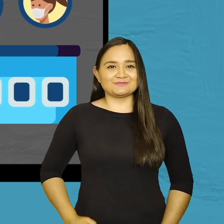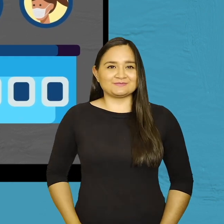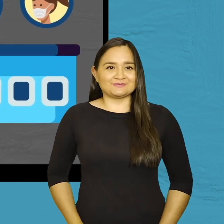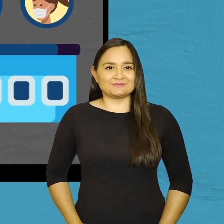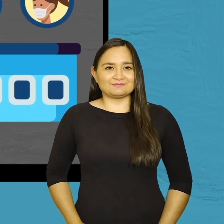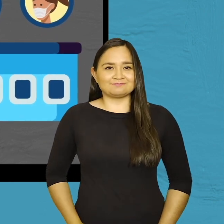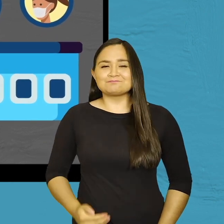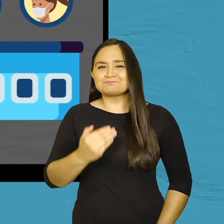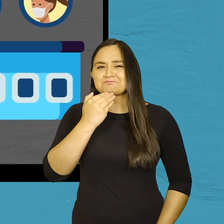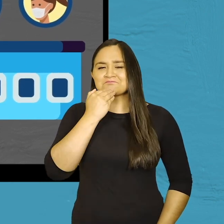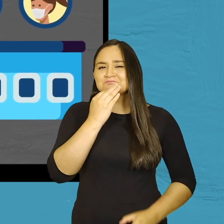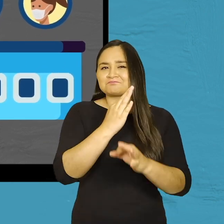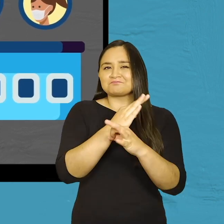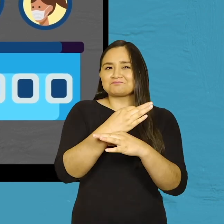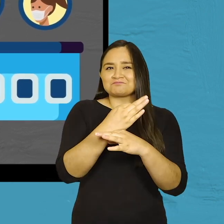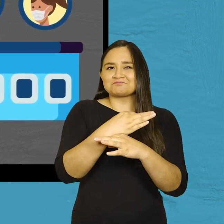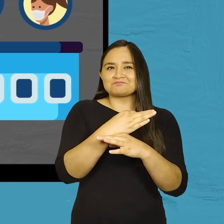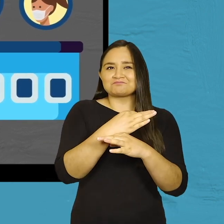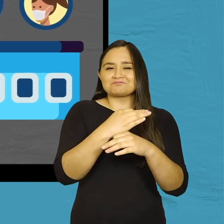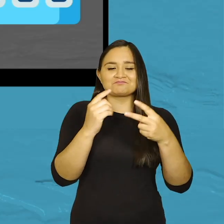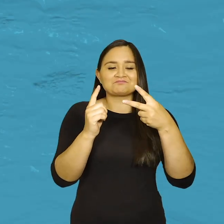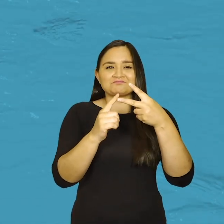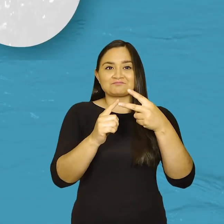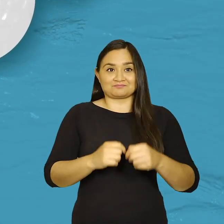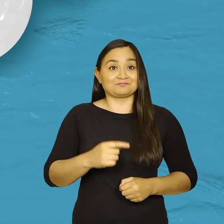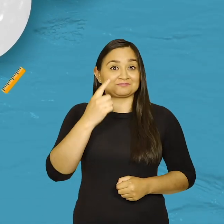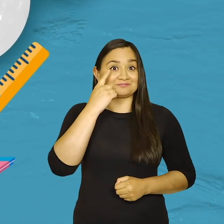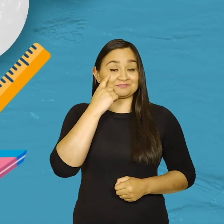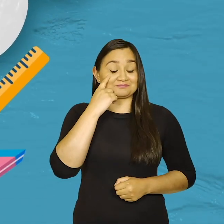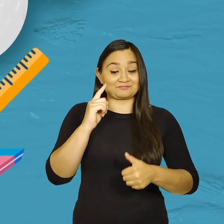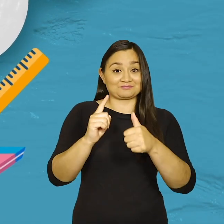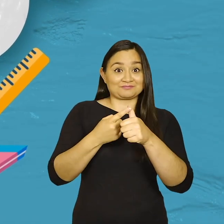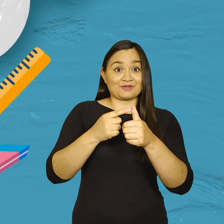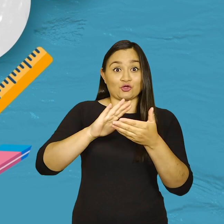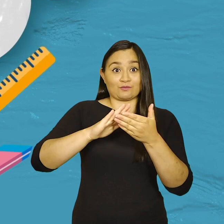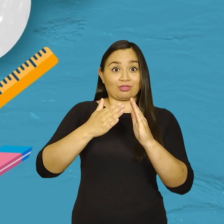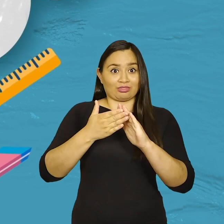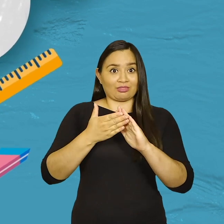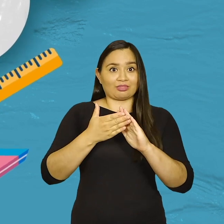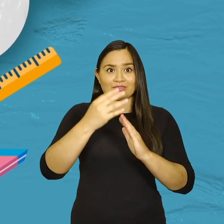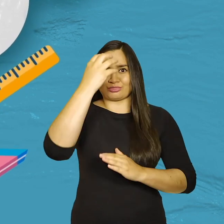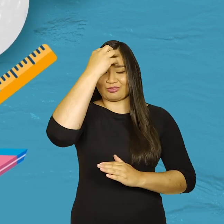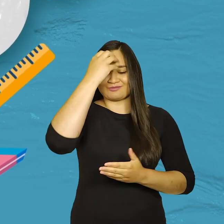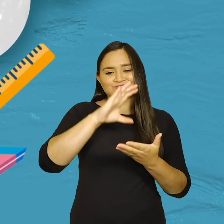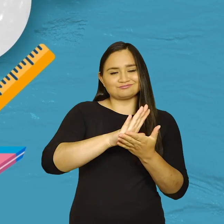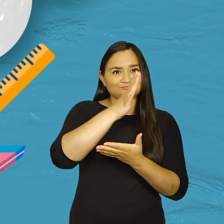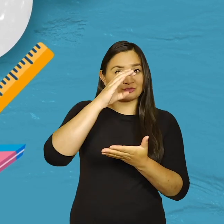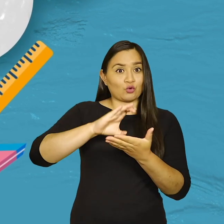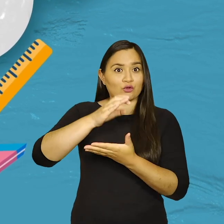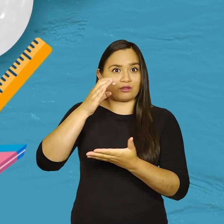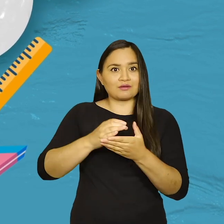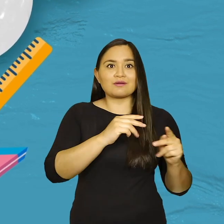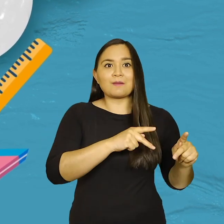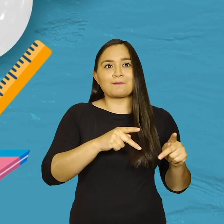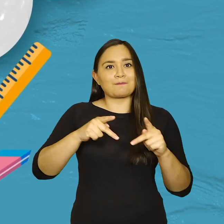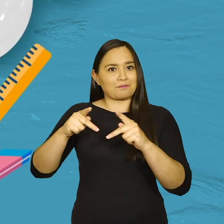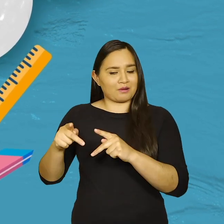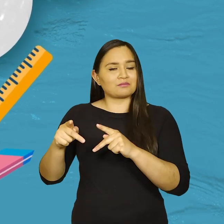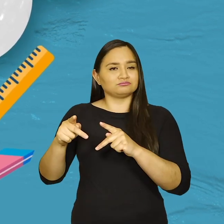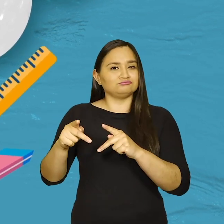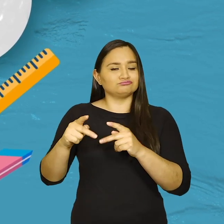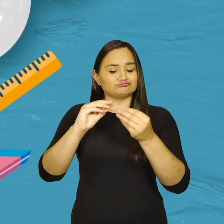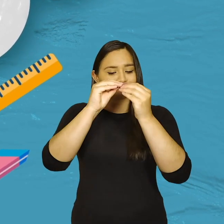y adolescentes. ¿Cómo funciona la fase 2? 1. Cada comunidad educativa debe elaborar el plan con